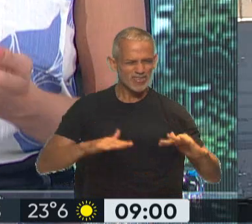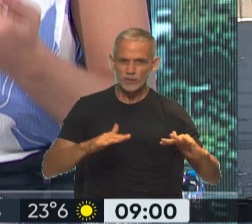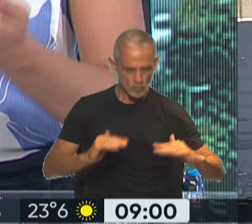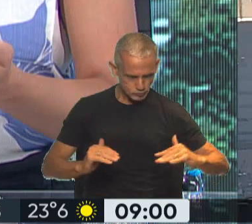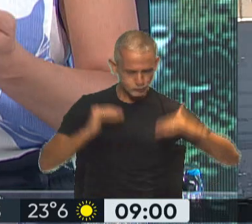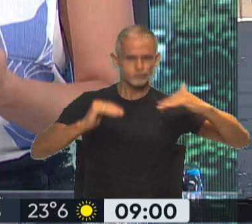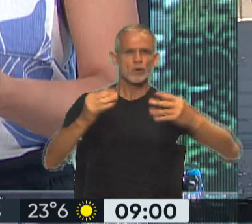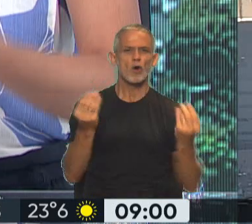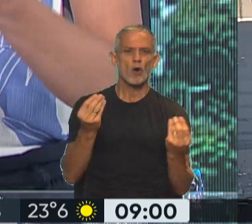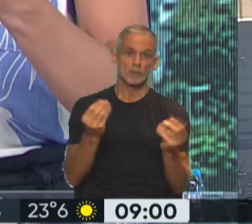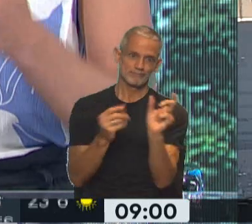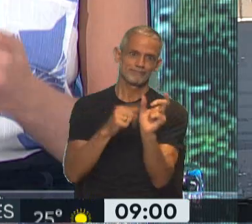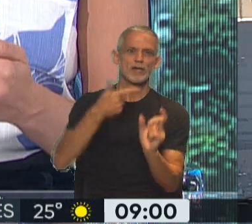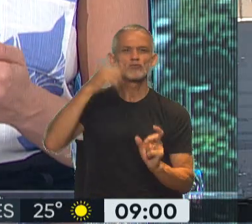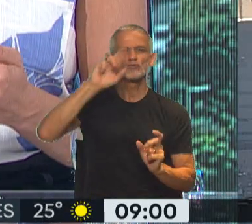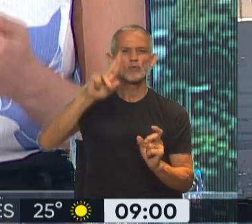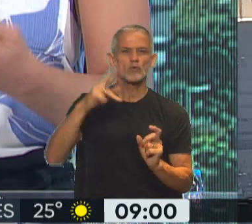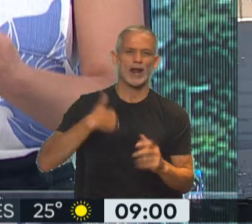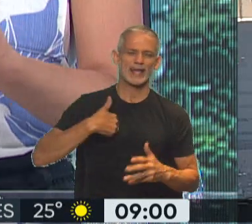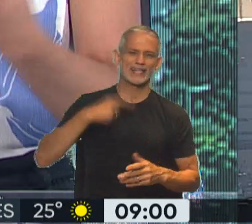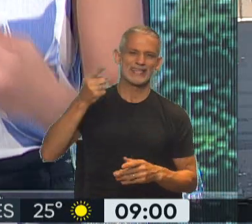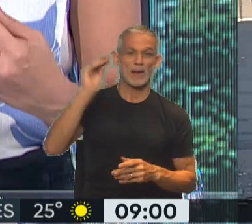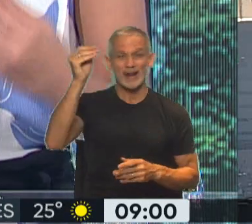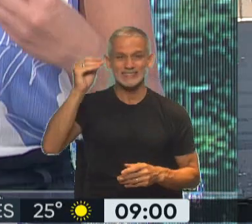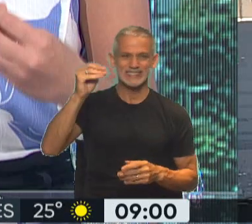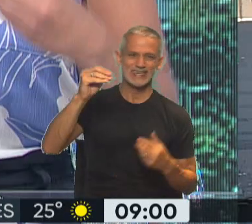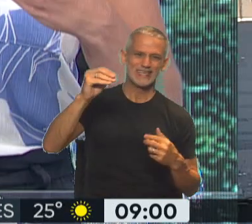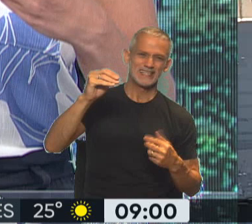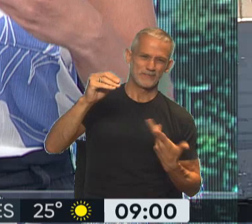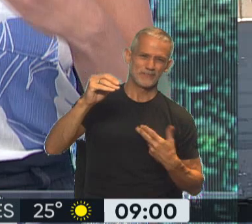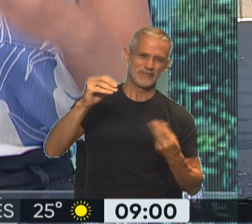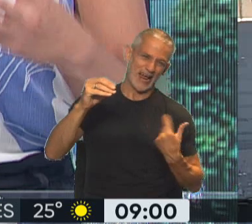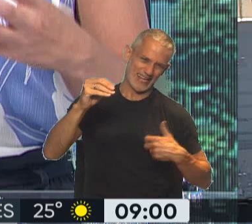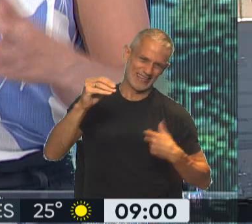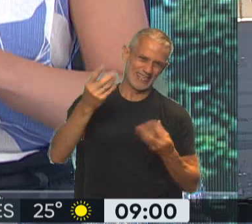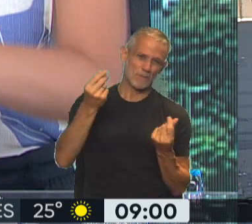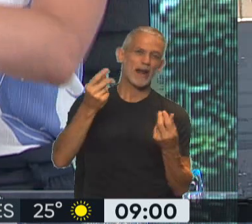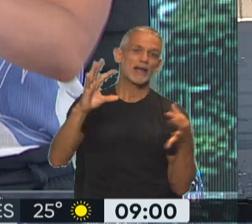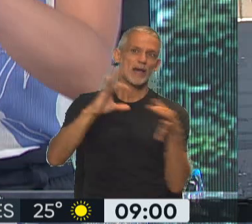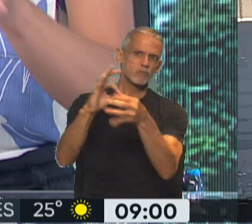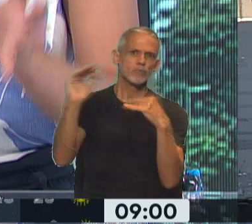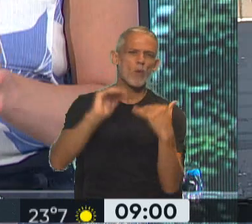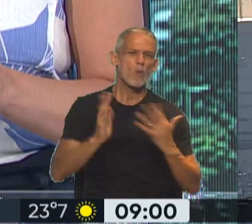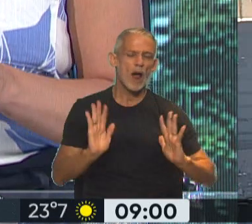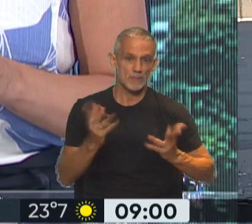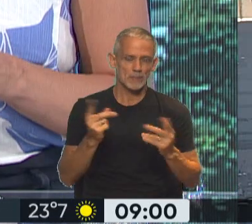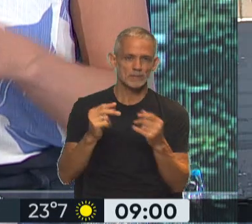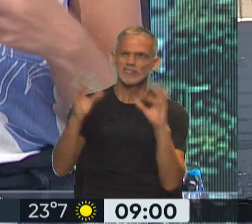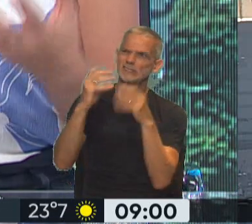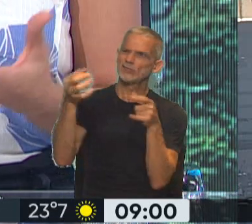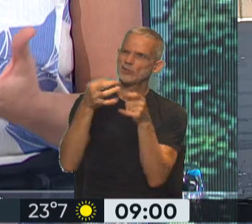de esta moneda común entre Argentina y chile y perdón y Brasil pero esta idea también de que se extienda a